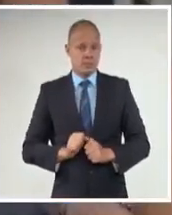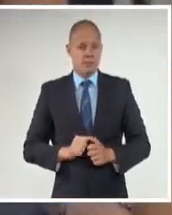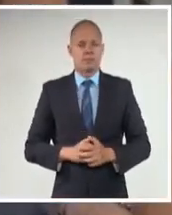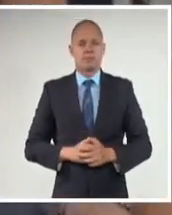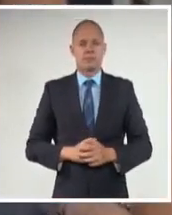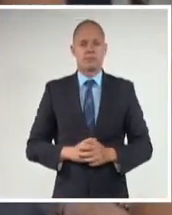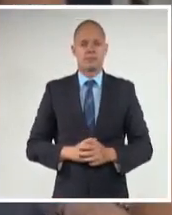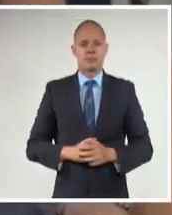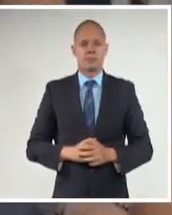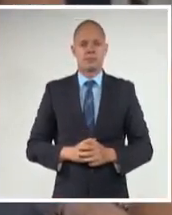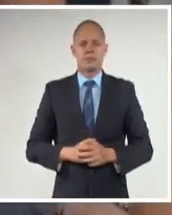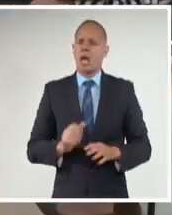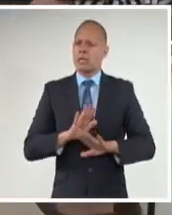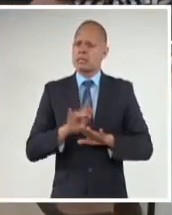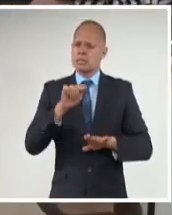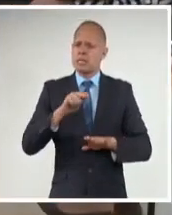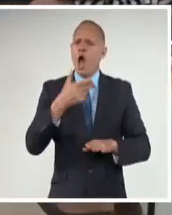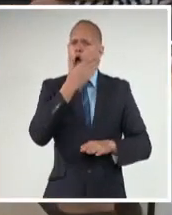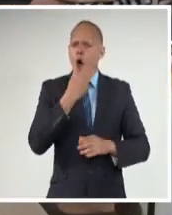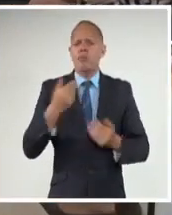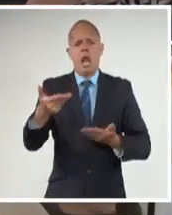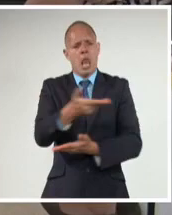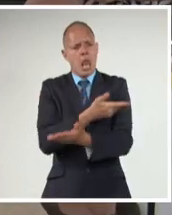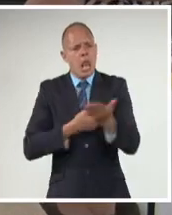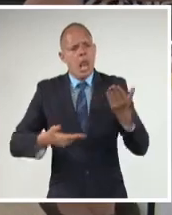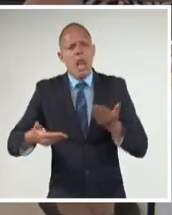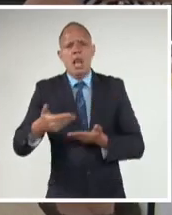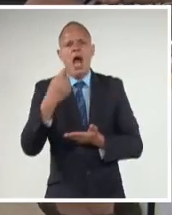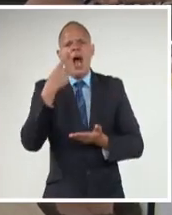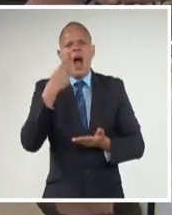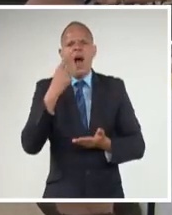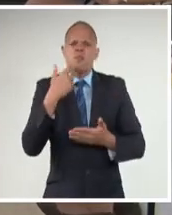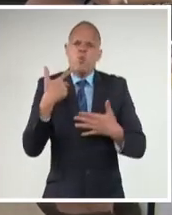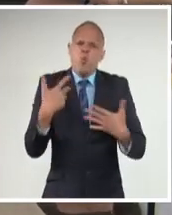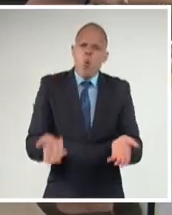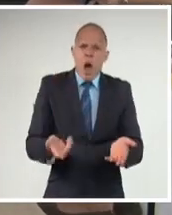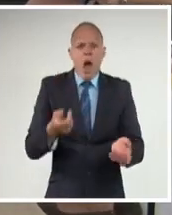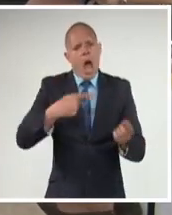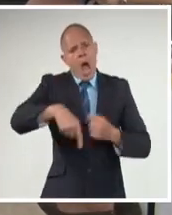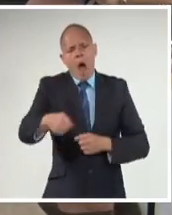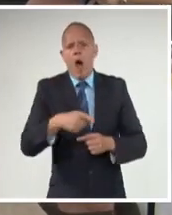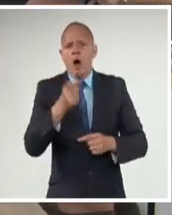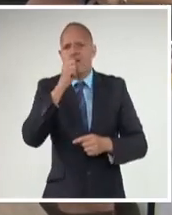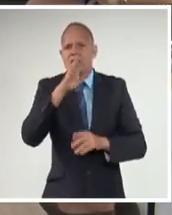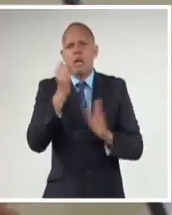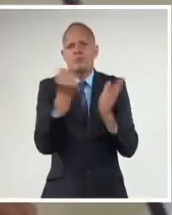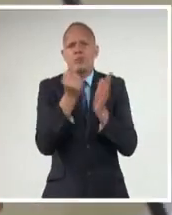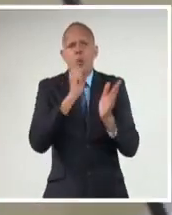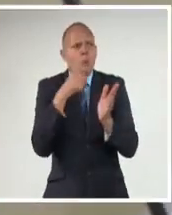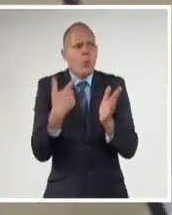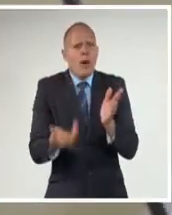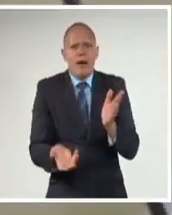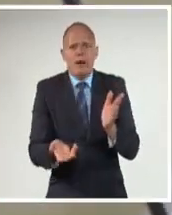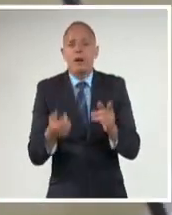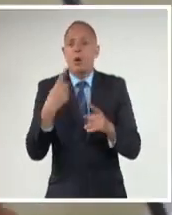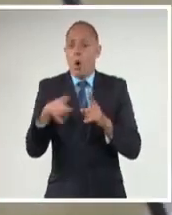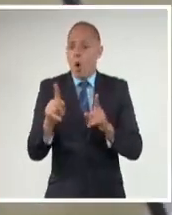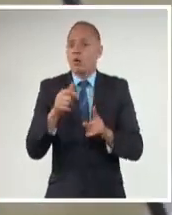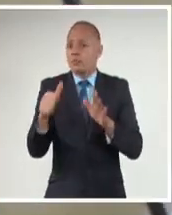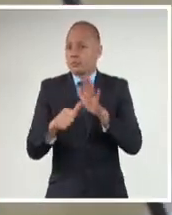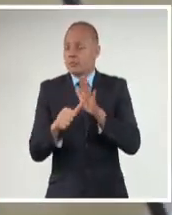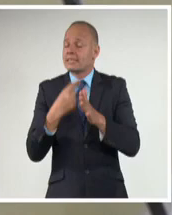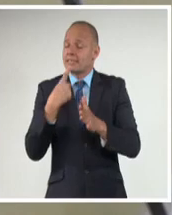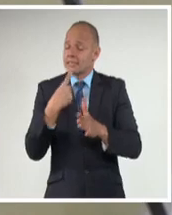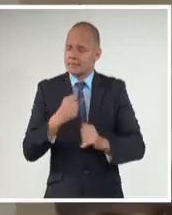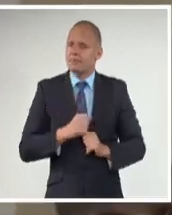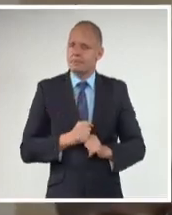Entre los análisis de los jóvenes estuvo el tema de la culminación de estudios en medio de la pandemia, a lo que el presidente respondió que se deberán